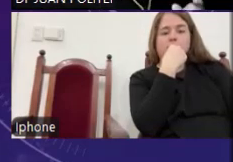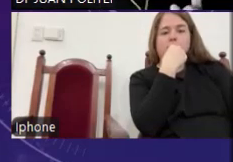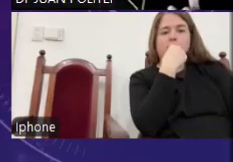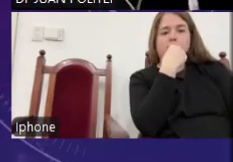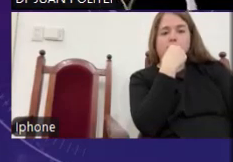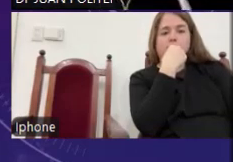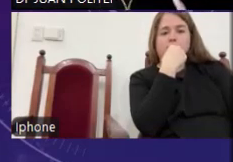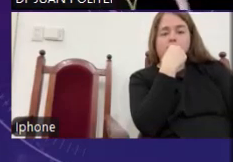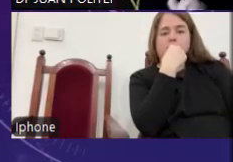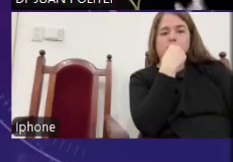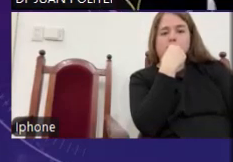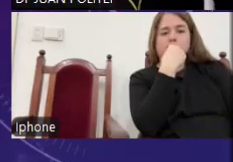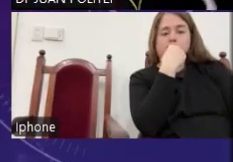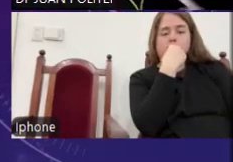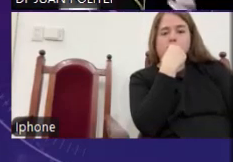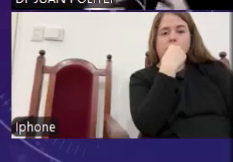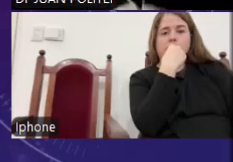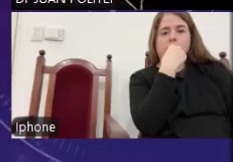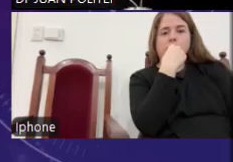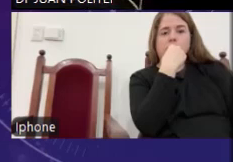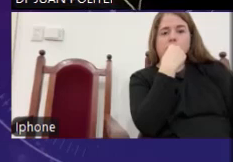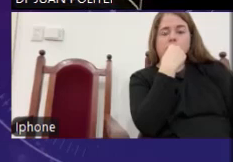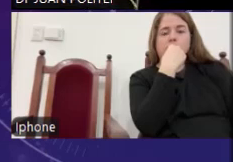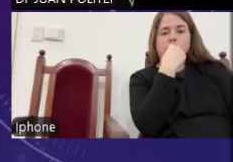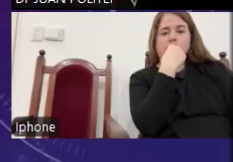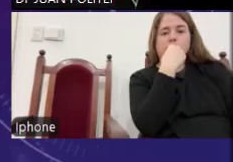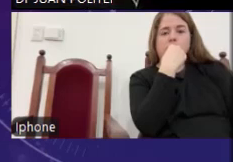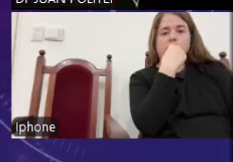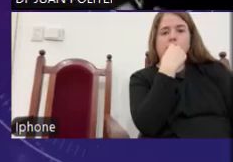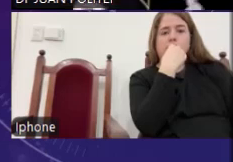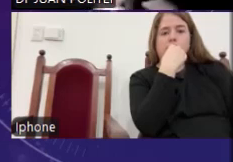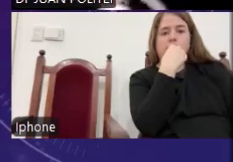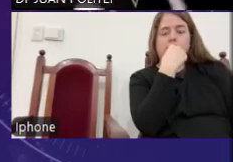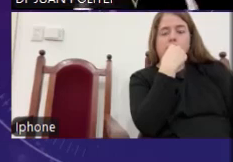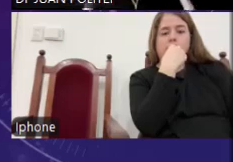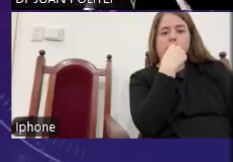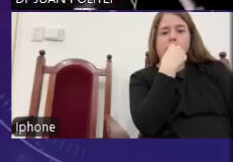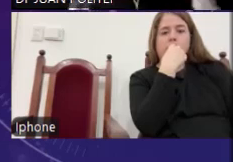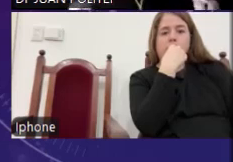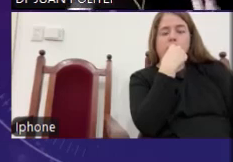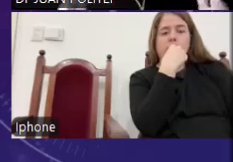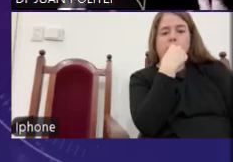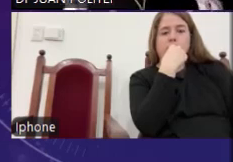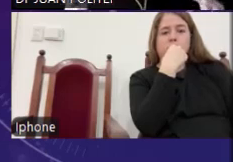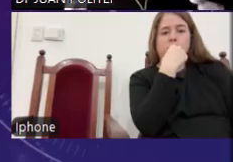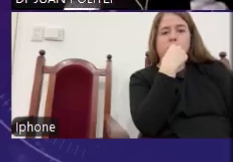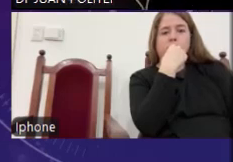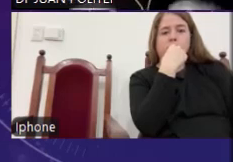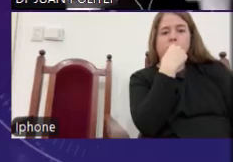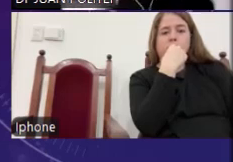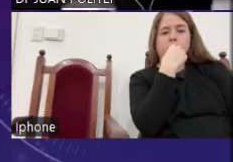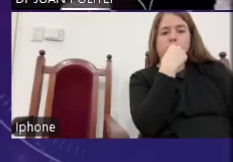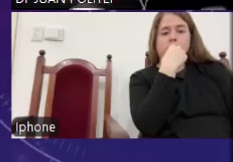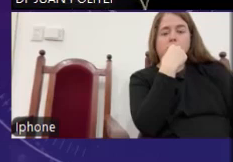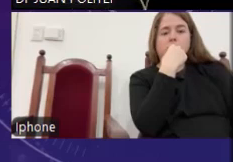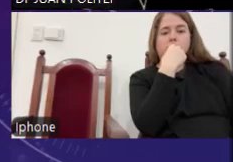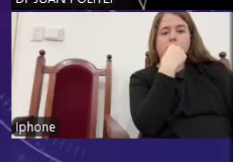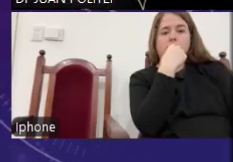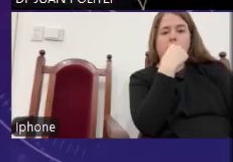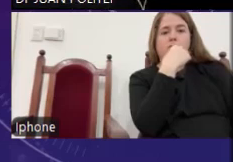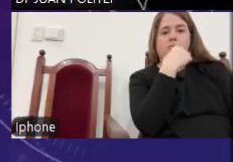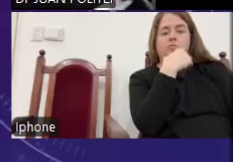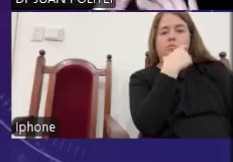solamente está aprobada para un grupo puntual de pacientes, no es para todos, es para un grupo que tiene respuesta al